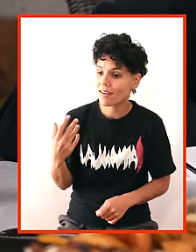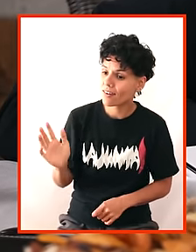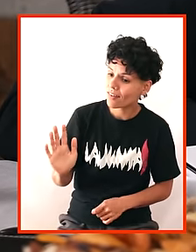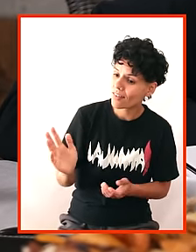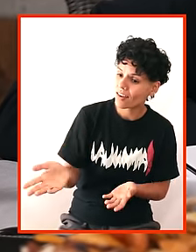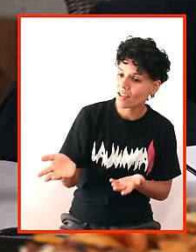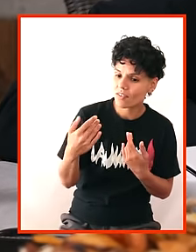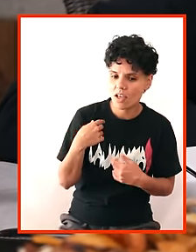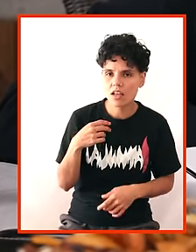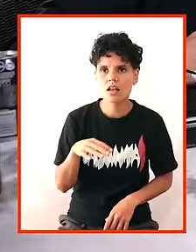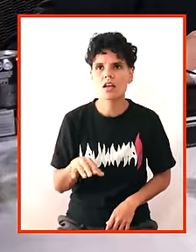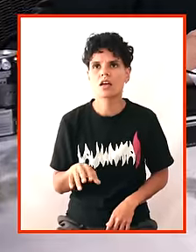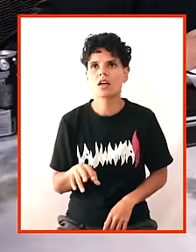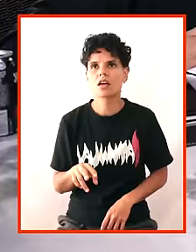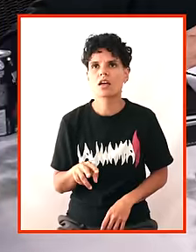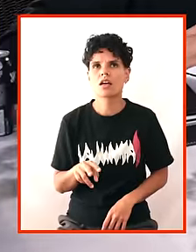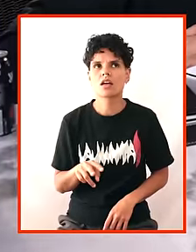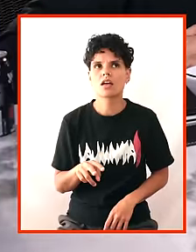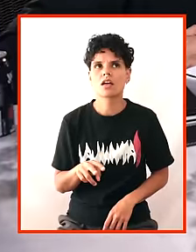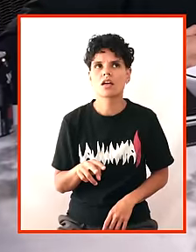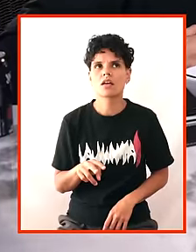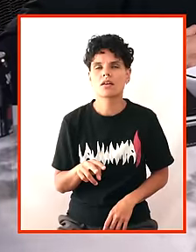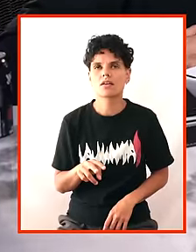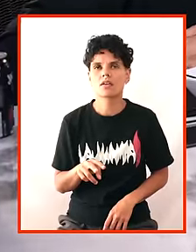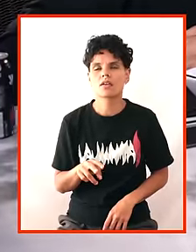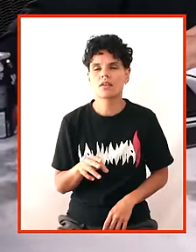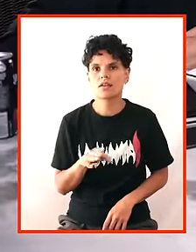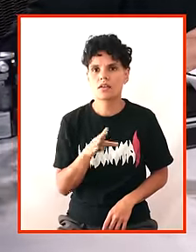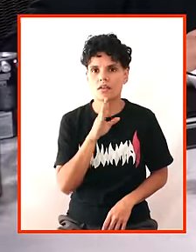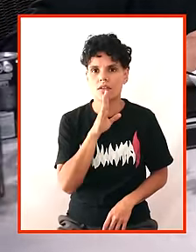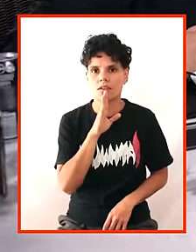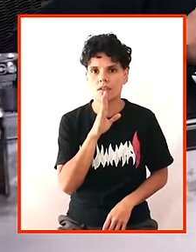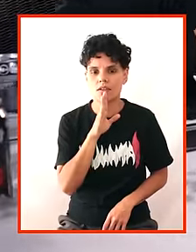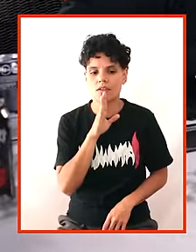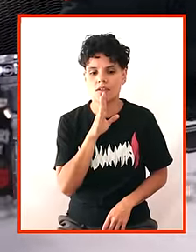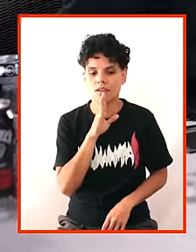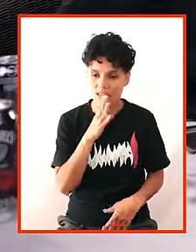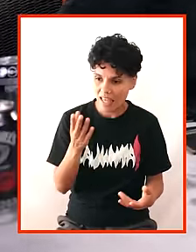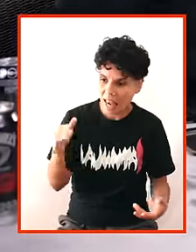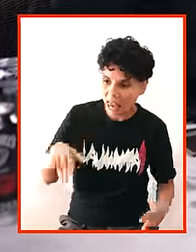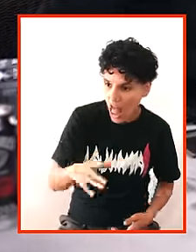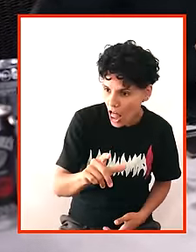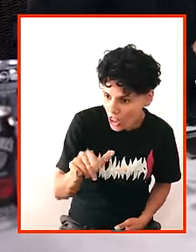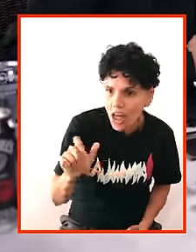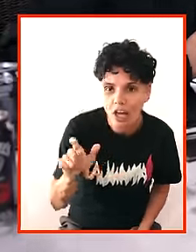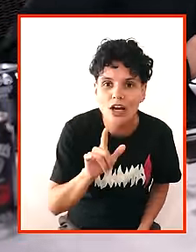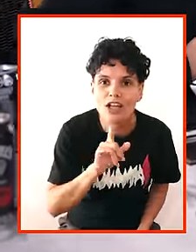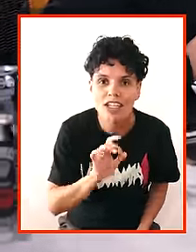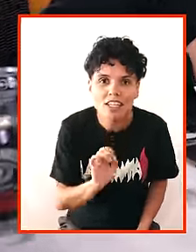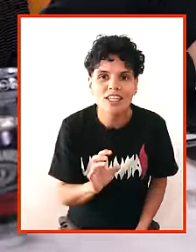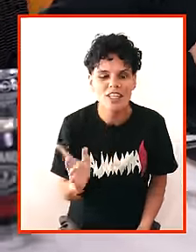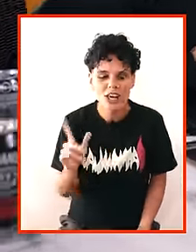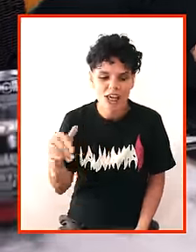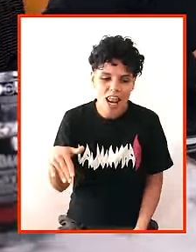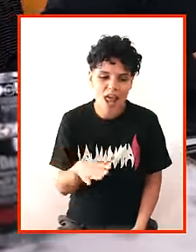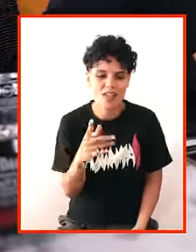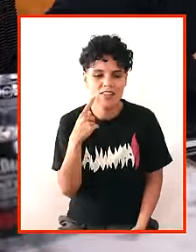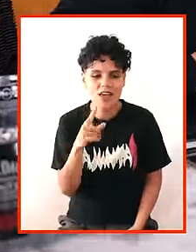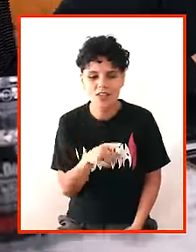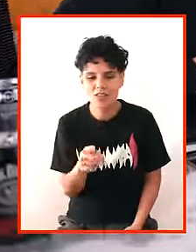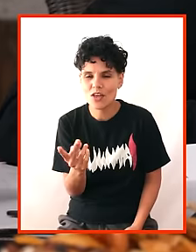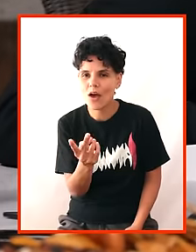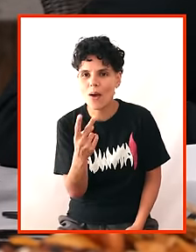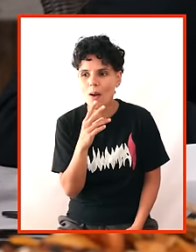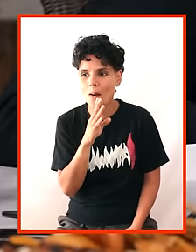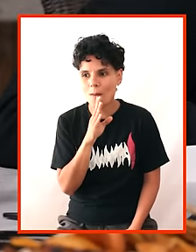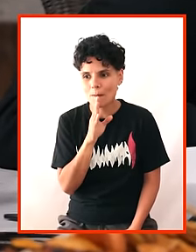está así. Mudo. Esa es la onda, Goyito. Claro, esa es la onda, Goyito. No hablaron nada, estaban los dos